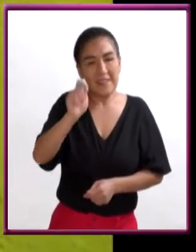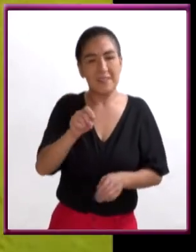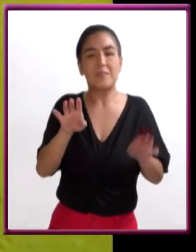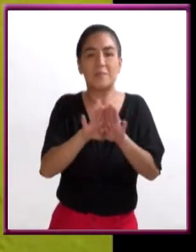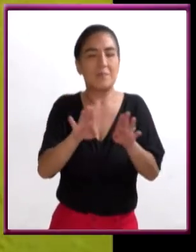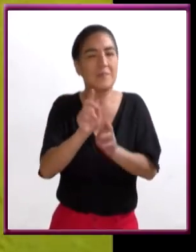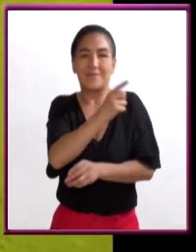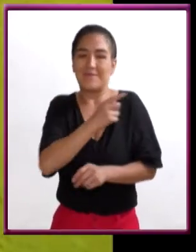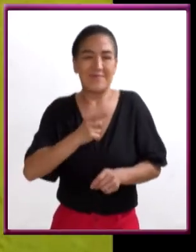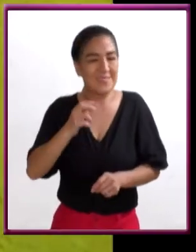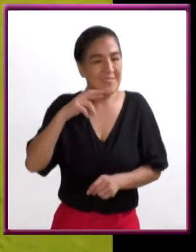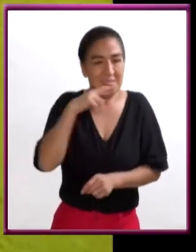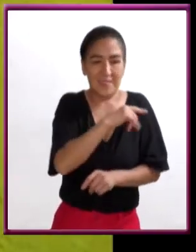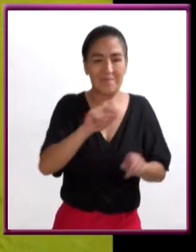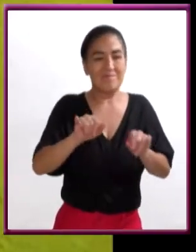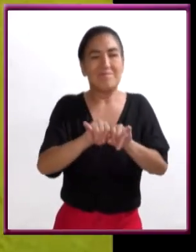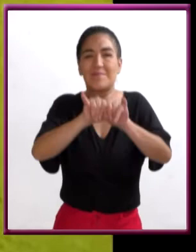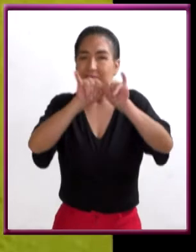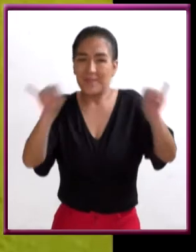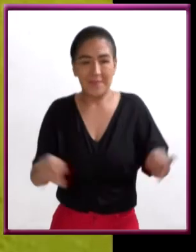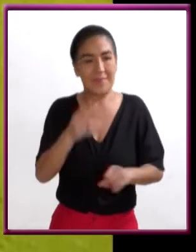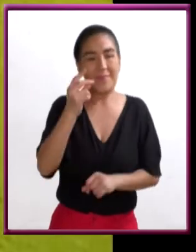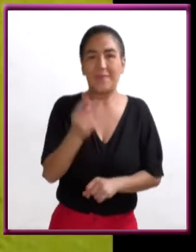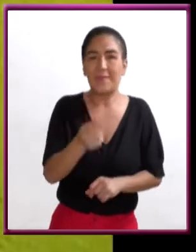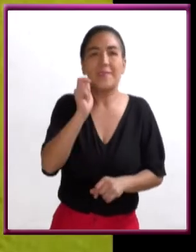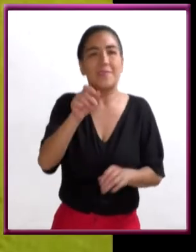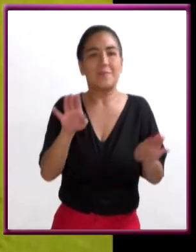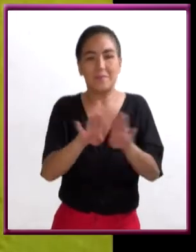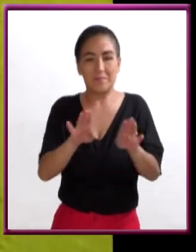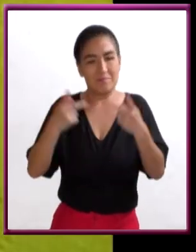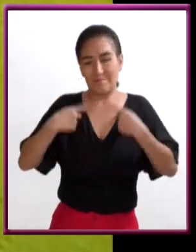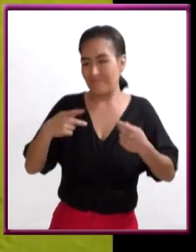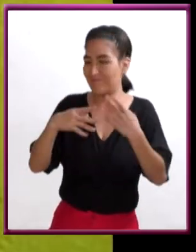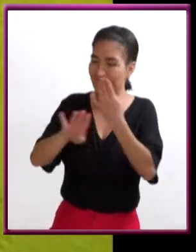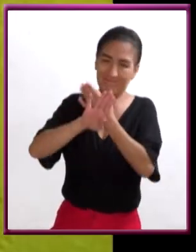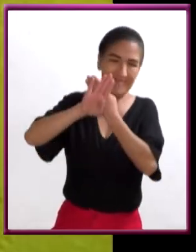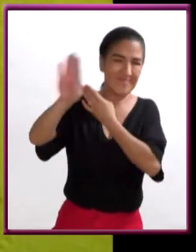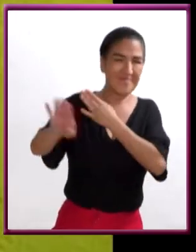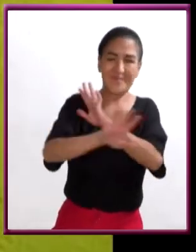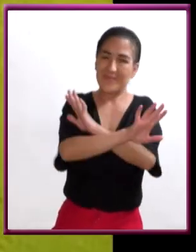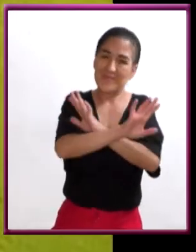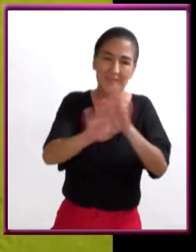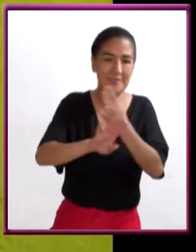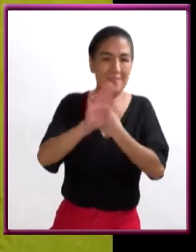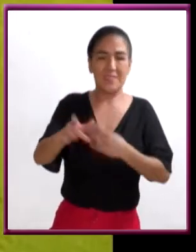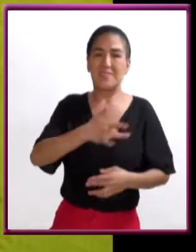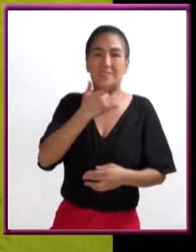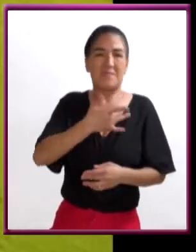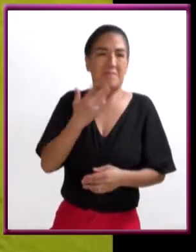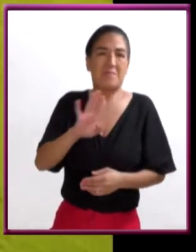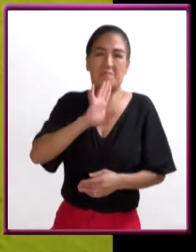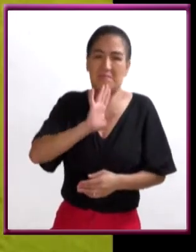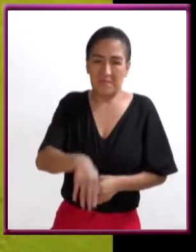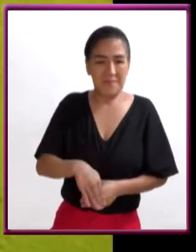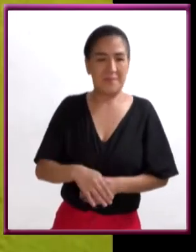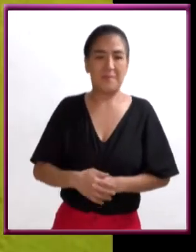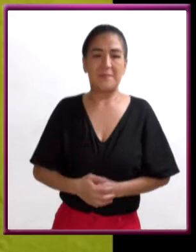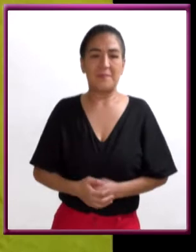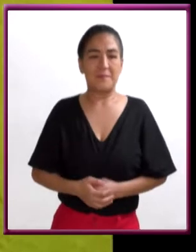es tomar distancia, ¿sí? Tenemos que alejarnos de la persona que nos está haciendo sentir